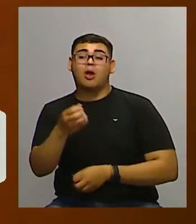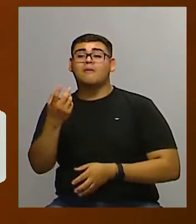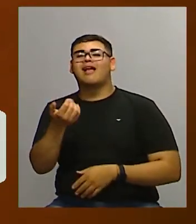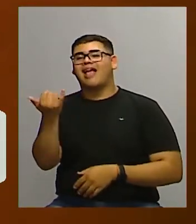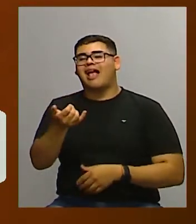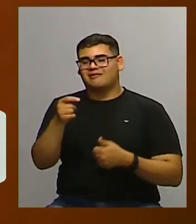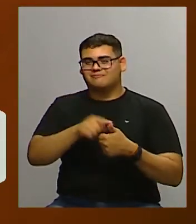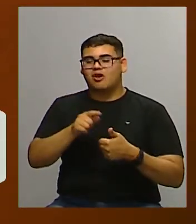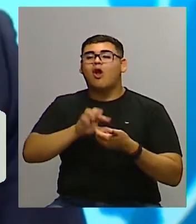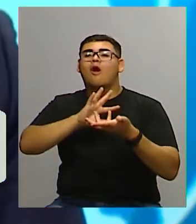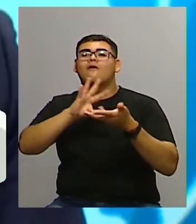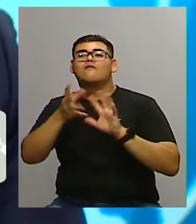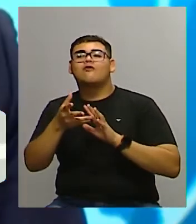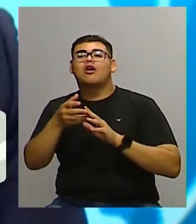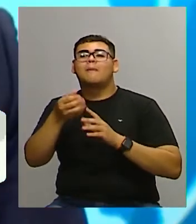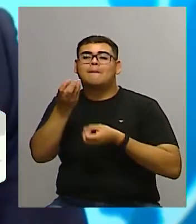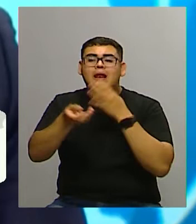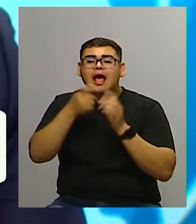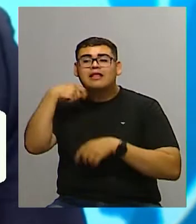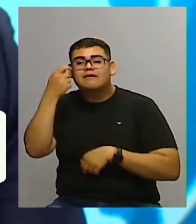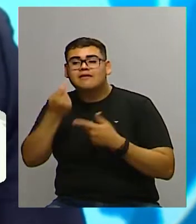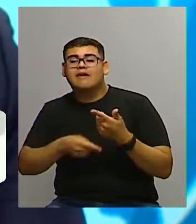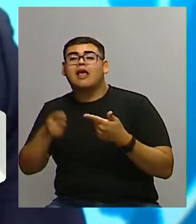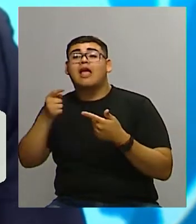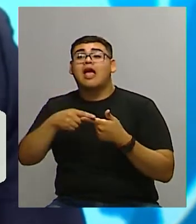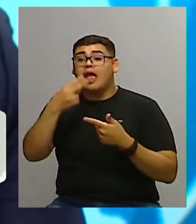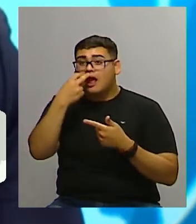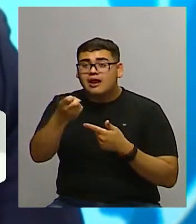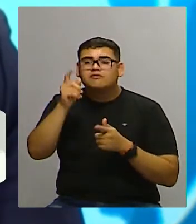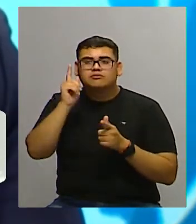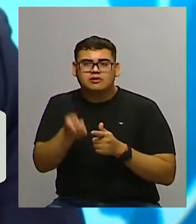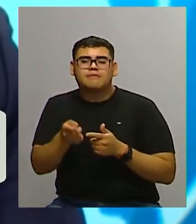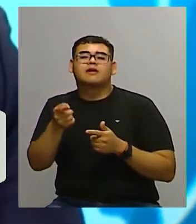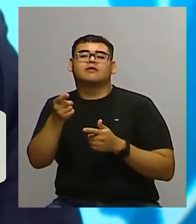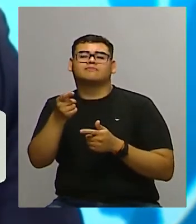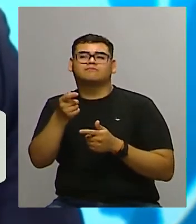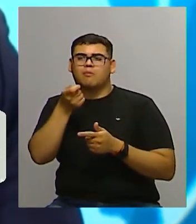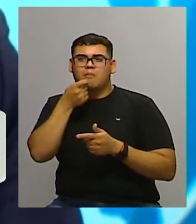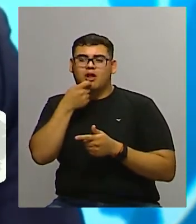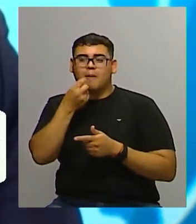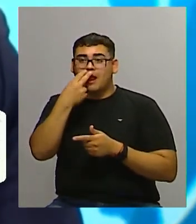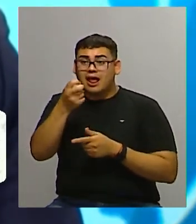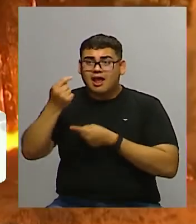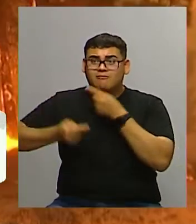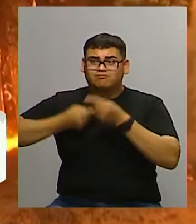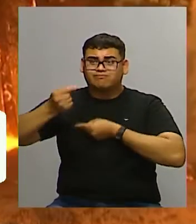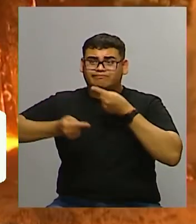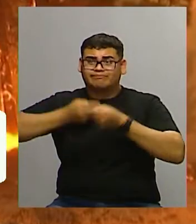de transición energética, o sea, de cómo virar y de cómo seguir desarrollando o implementando energías